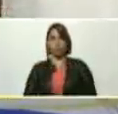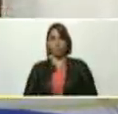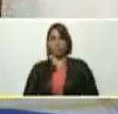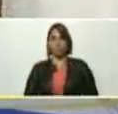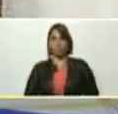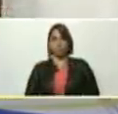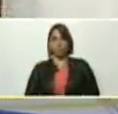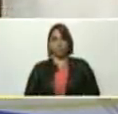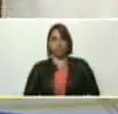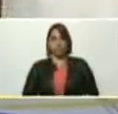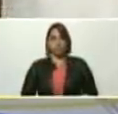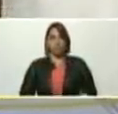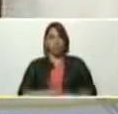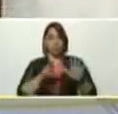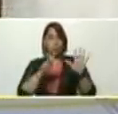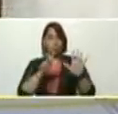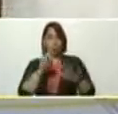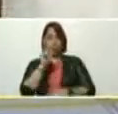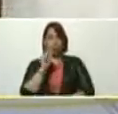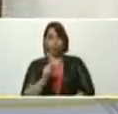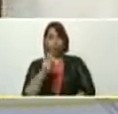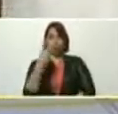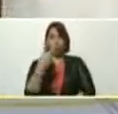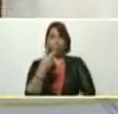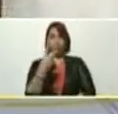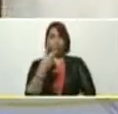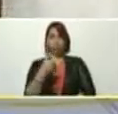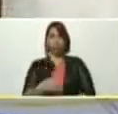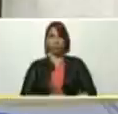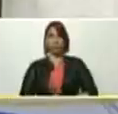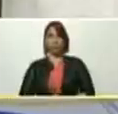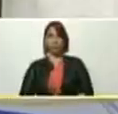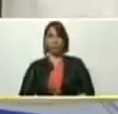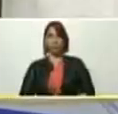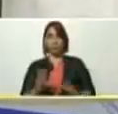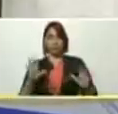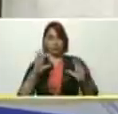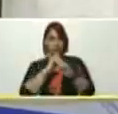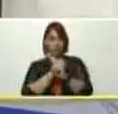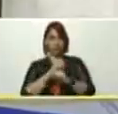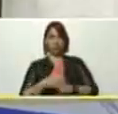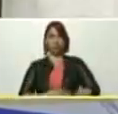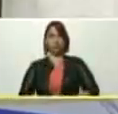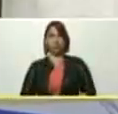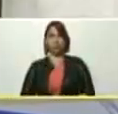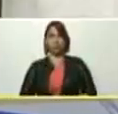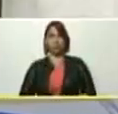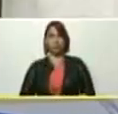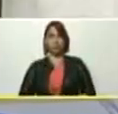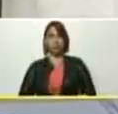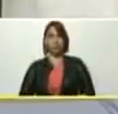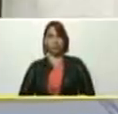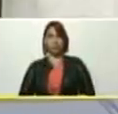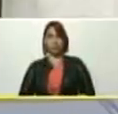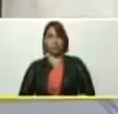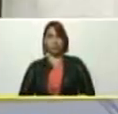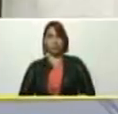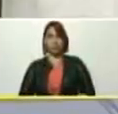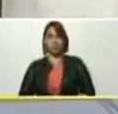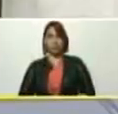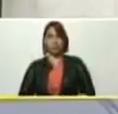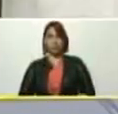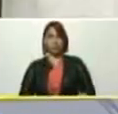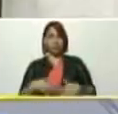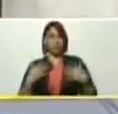Son las 8:02 de la tarde, de la noche. Ha estado